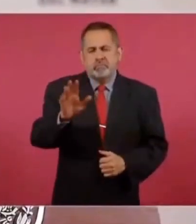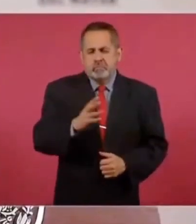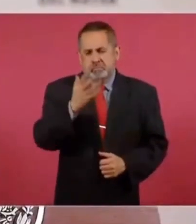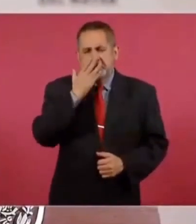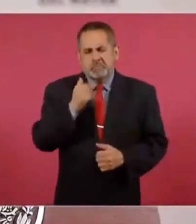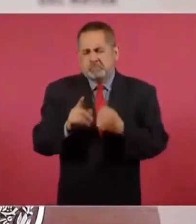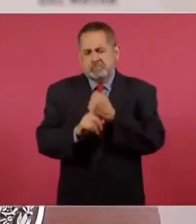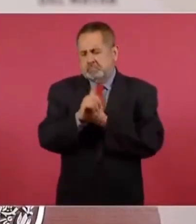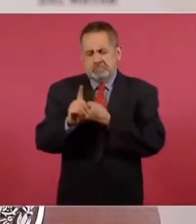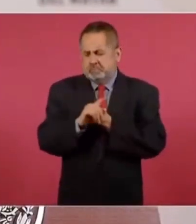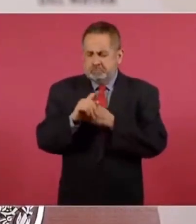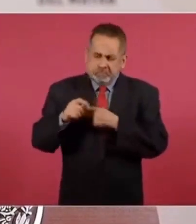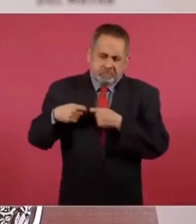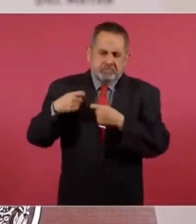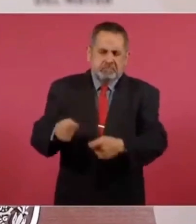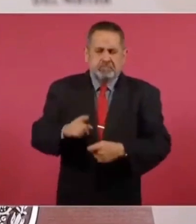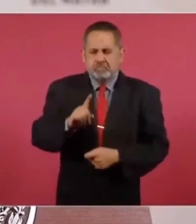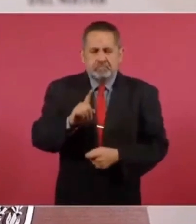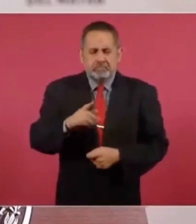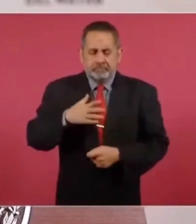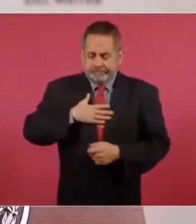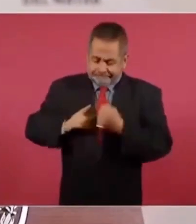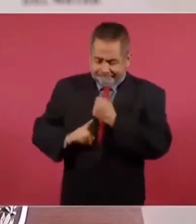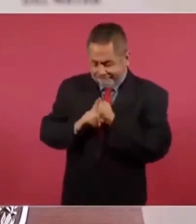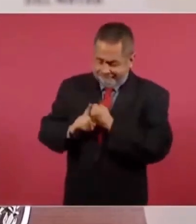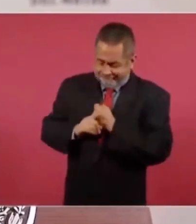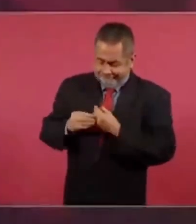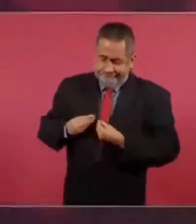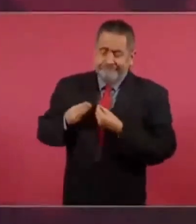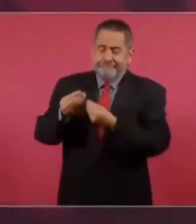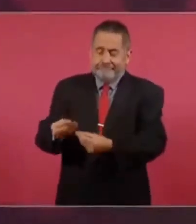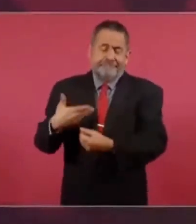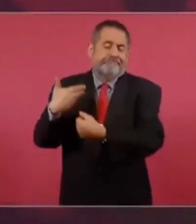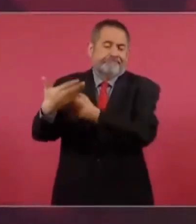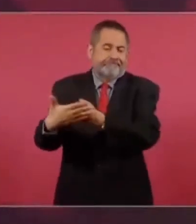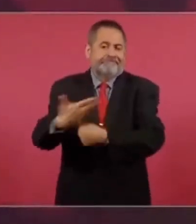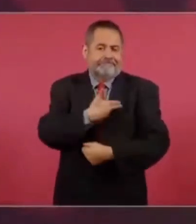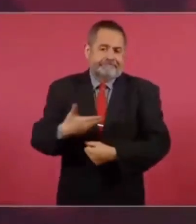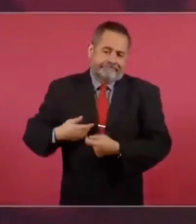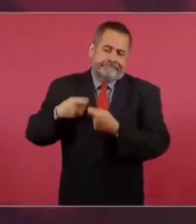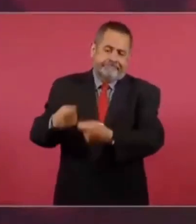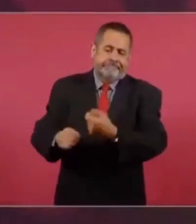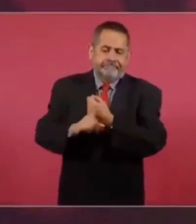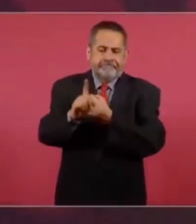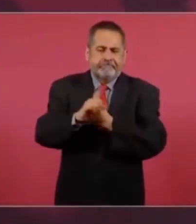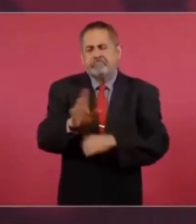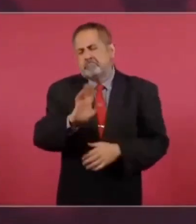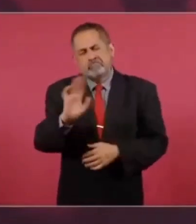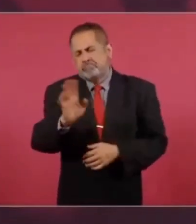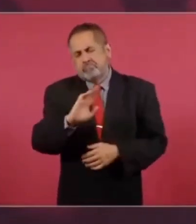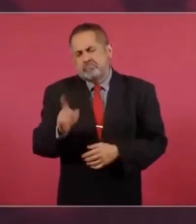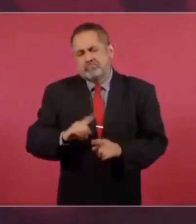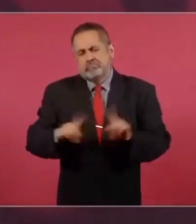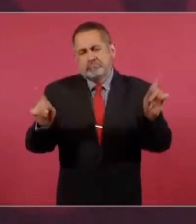problemas, no vamos a heredarles problemas, al contrario,